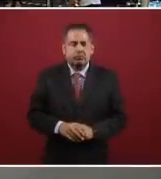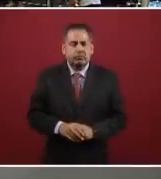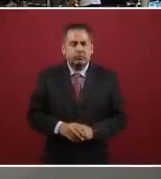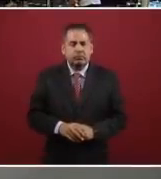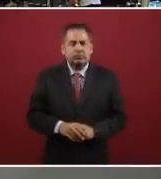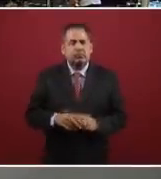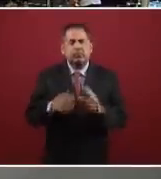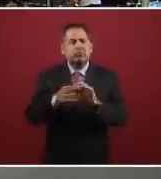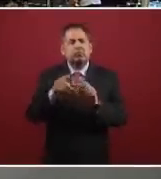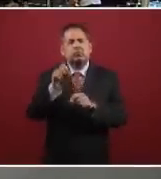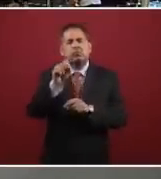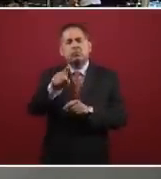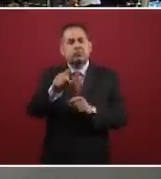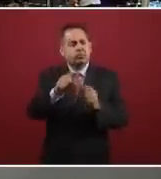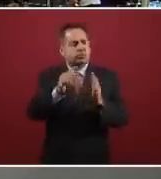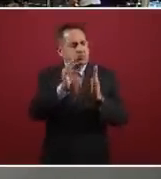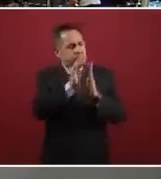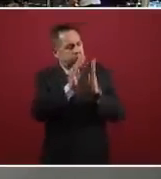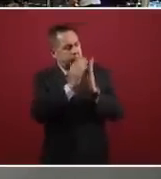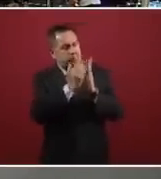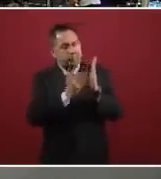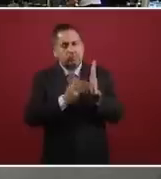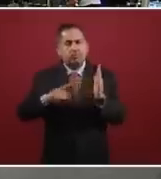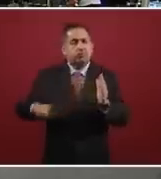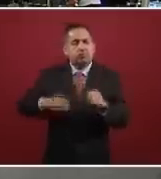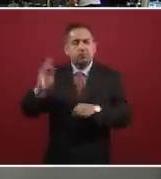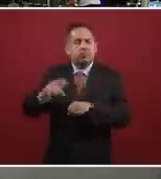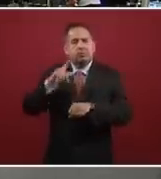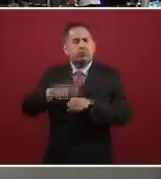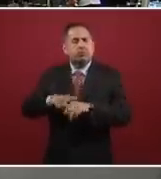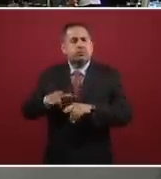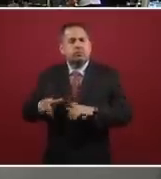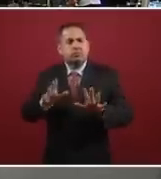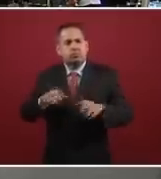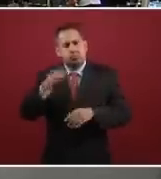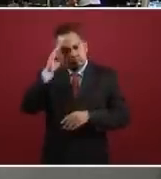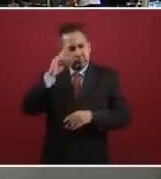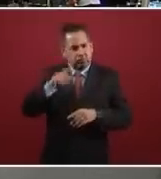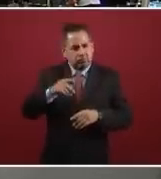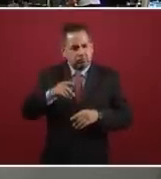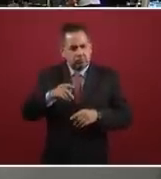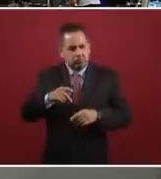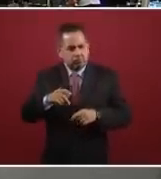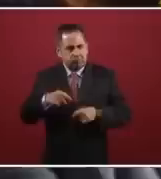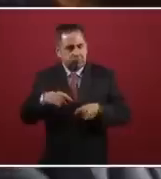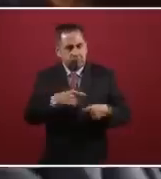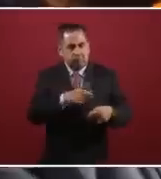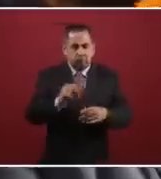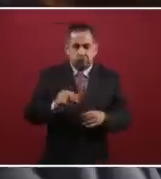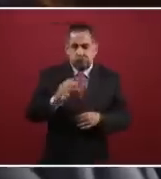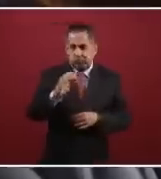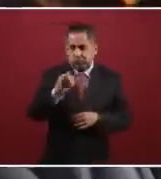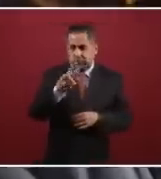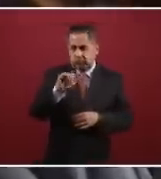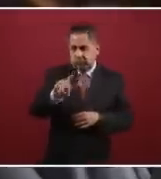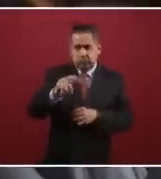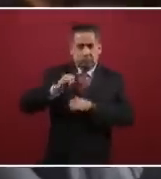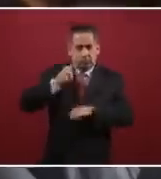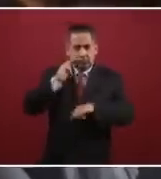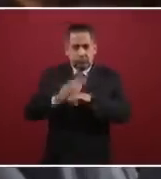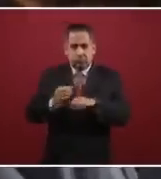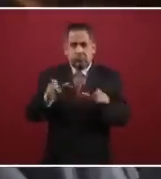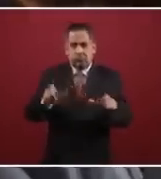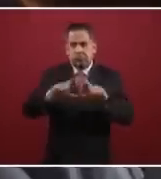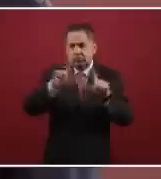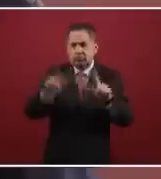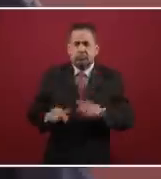Nada más sobre esta parte de pliego petitorio, ¿el gobierno federal no piensa conceder esto y dejar que sean civiles los que estén al frente de la Guardia Nacional? No, en vez de